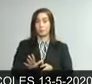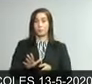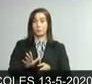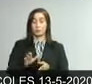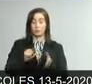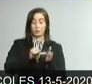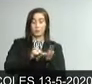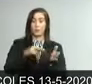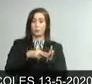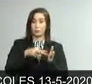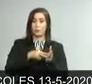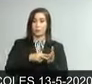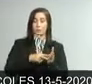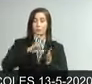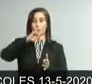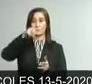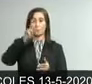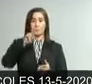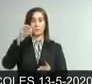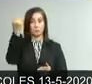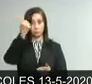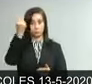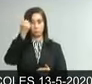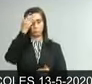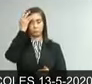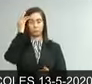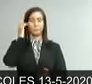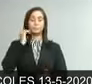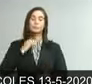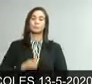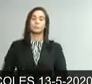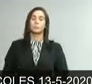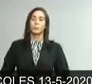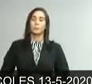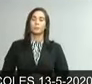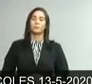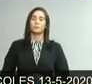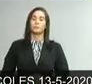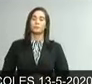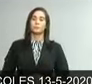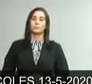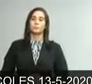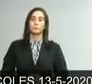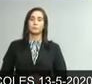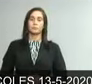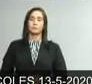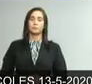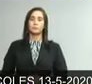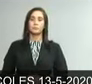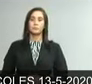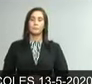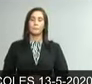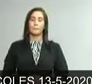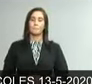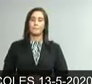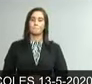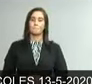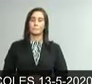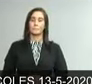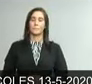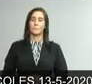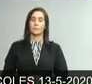las operaciones que se llevarán a cabo. Igualmente, volvemos a